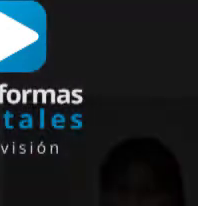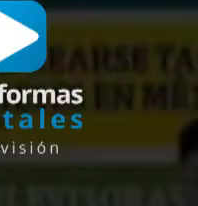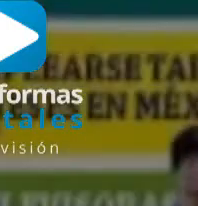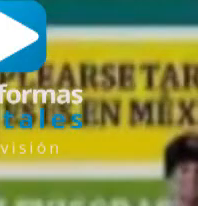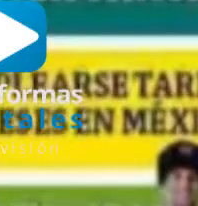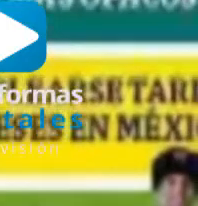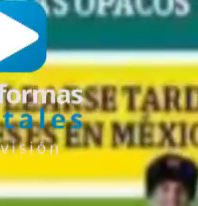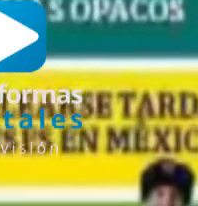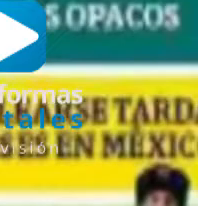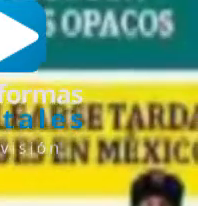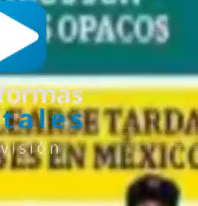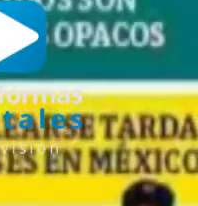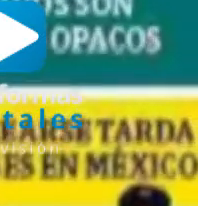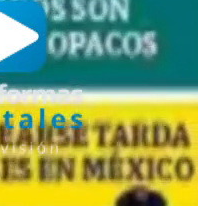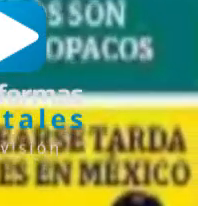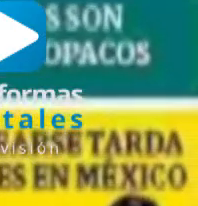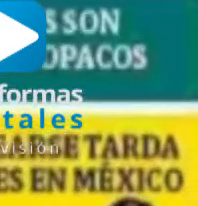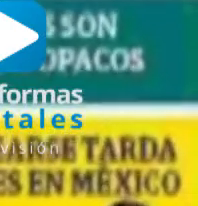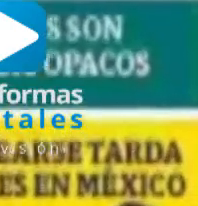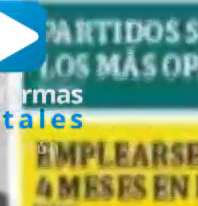propuestas.